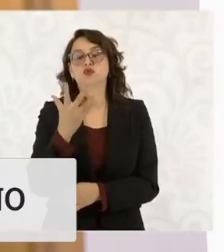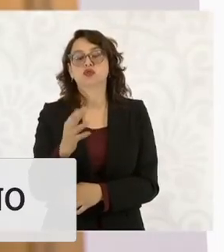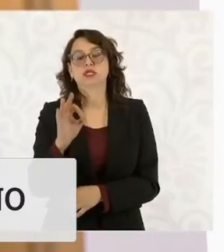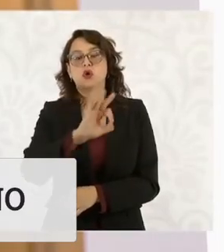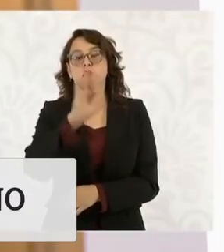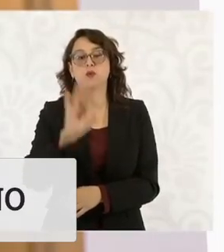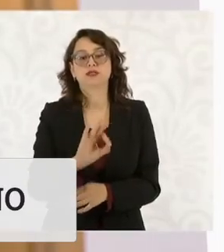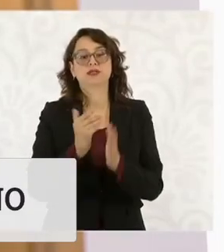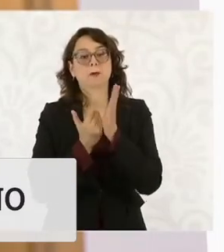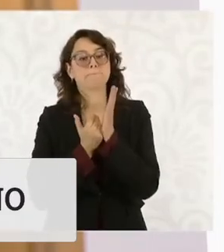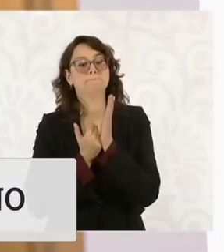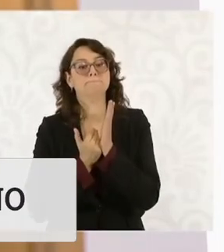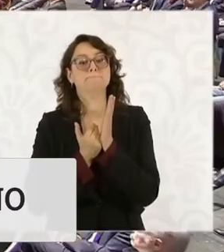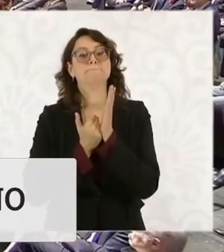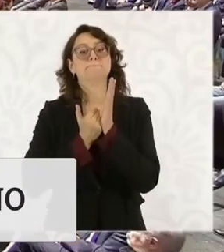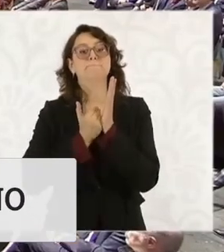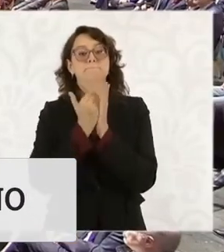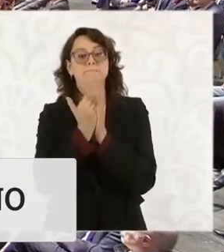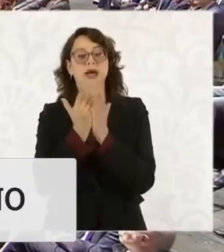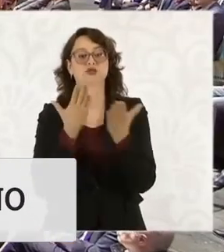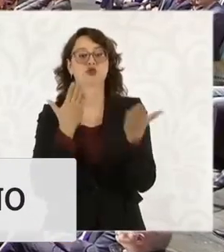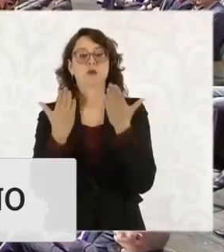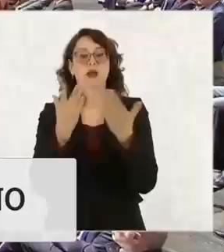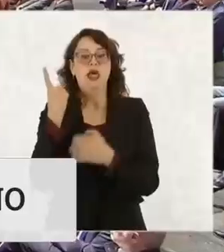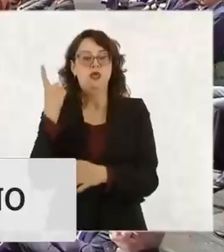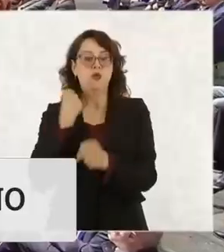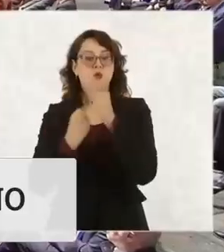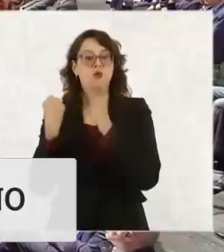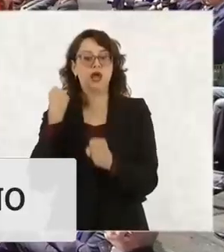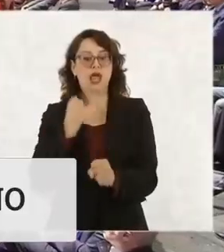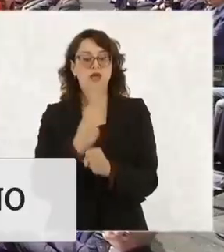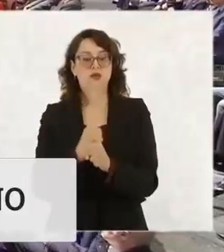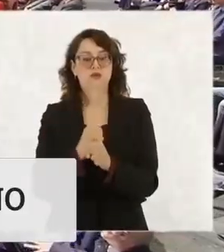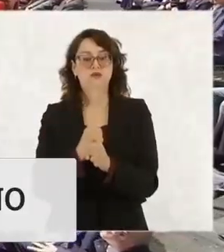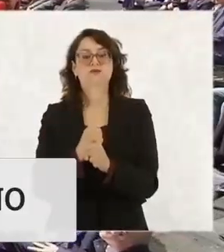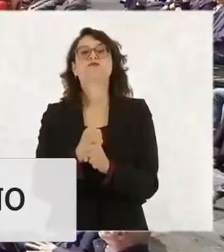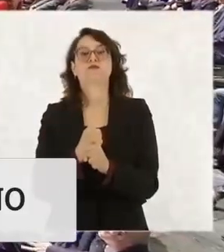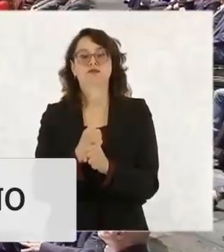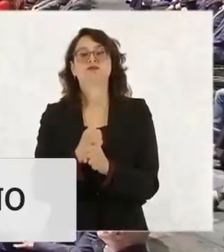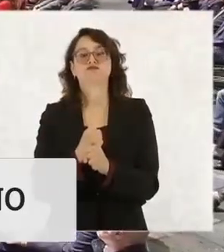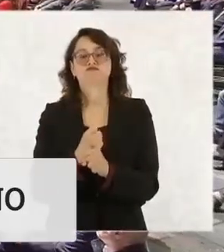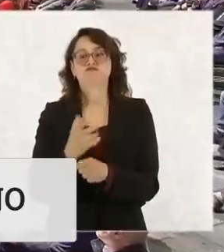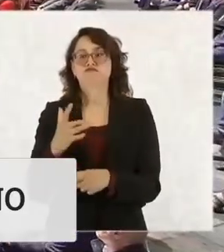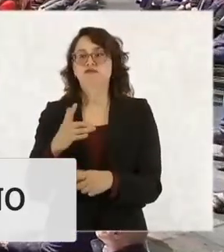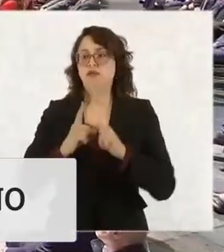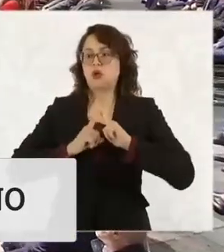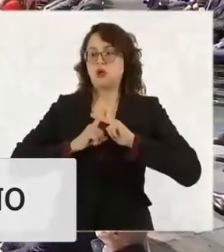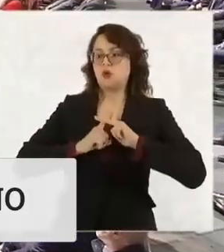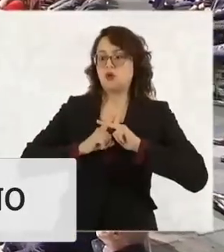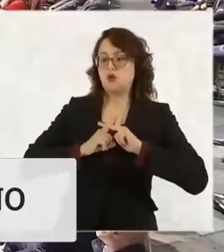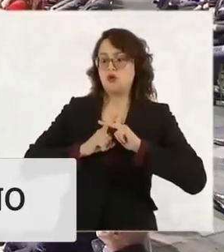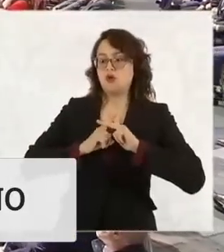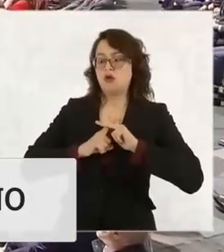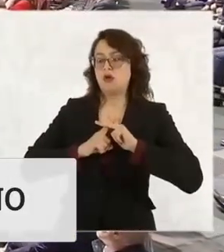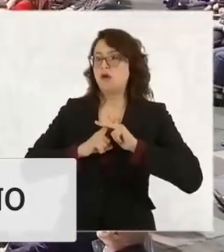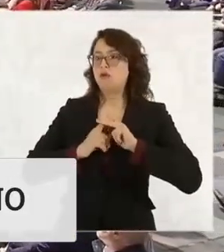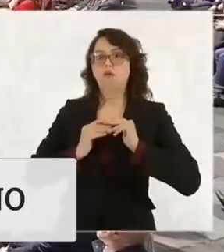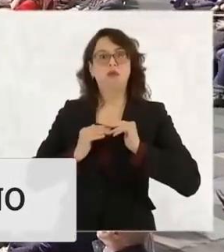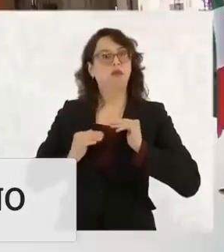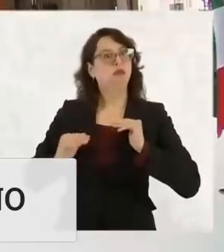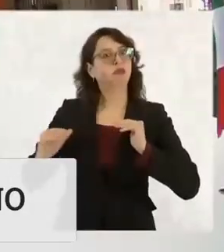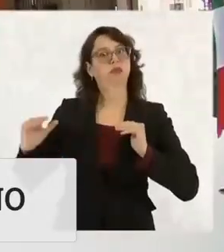8.5% mayor en términos reales que en 2024 y por encima de lo previsto en la Ley de